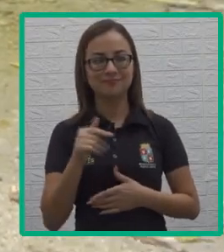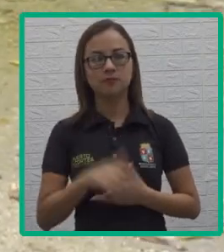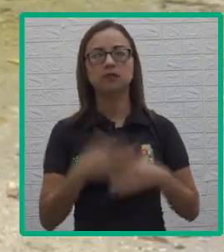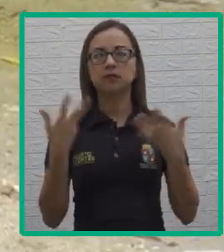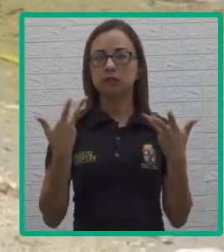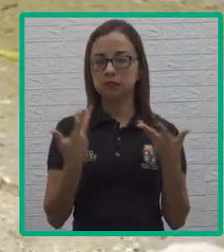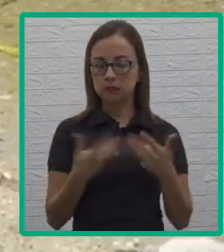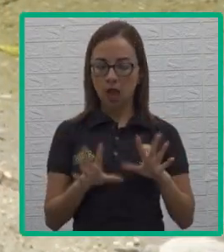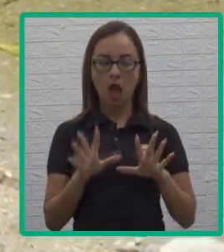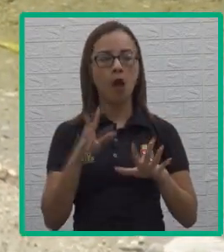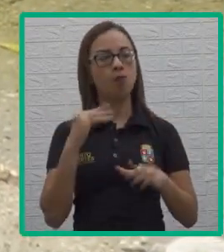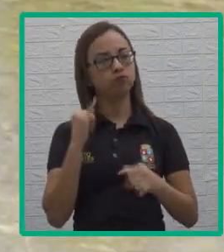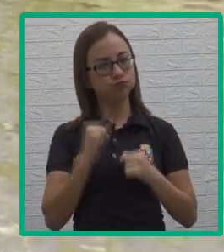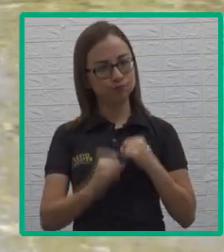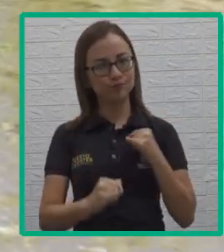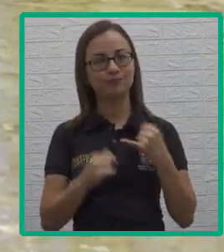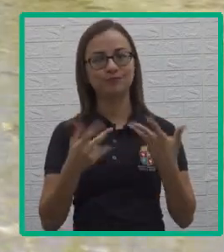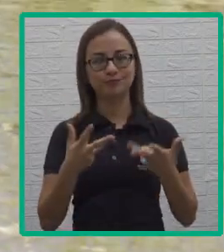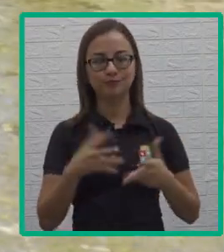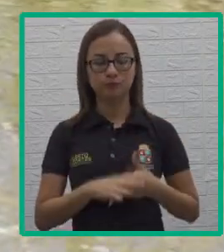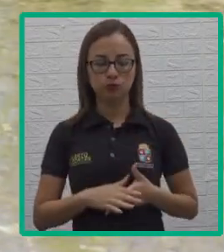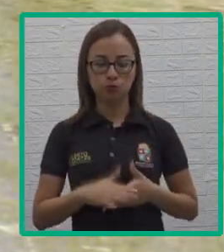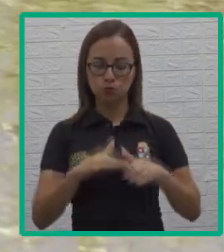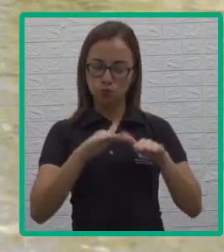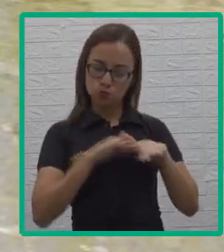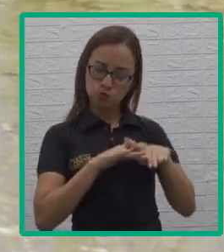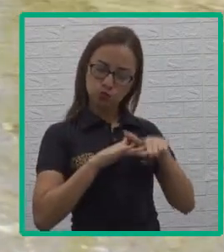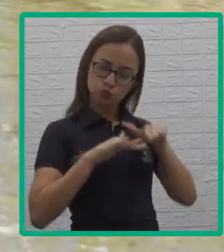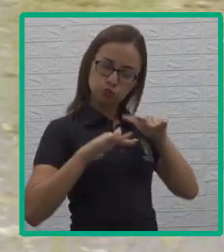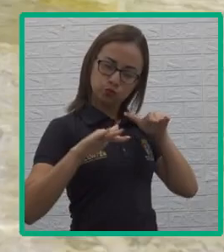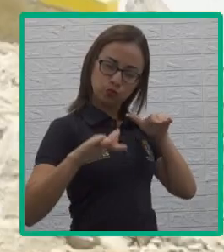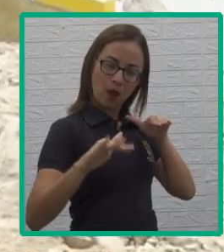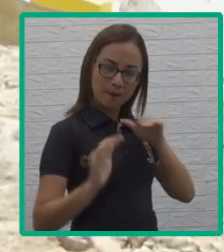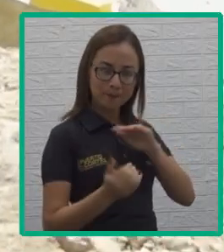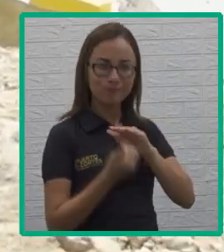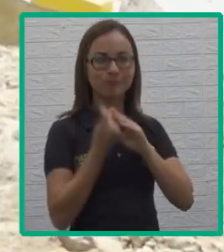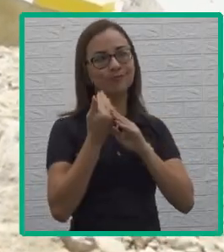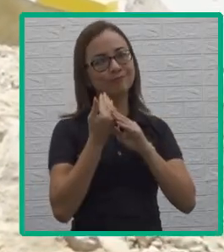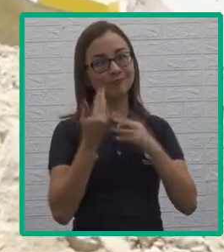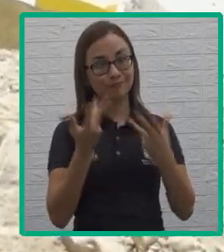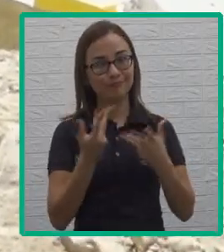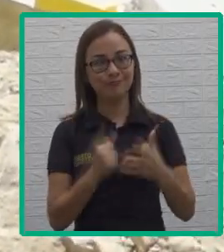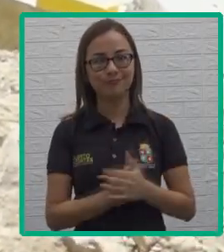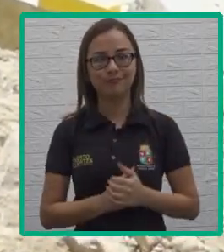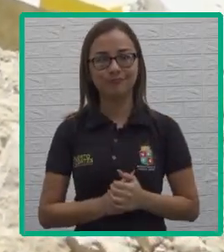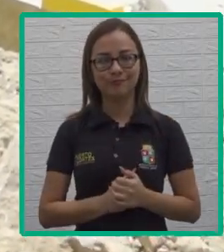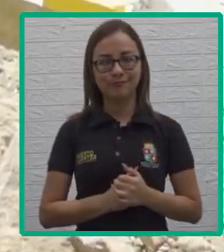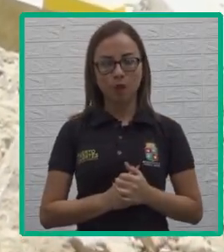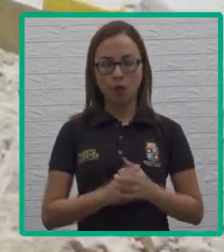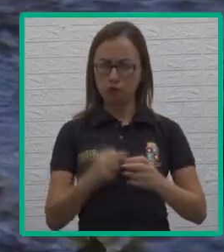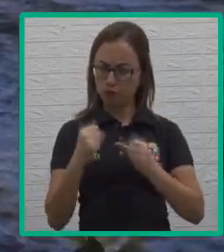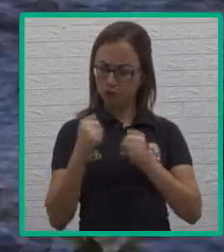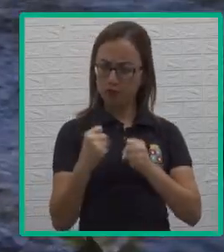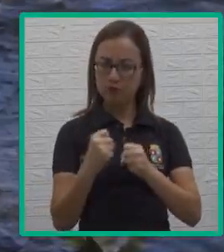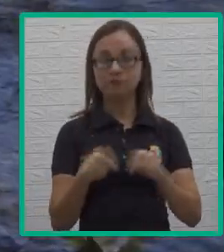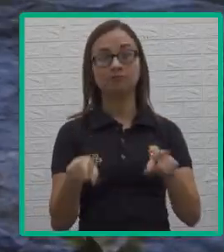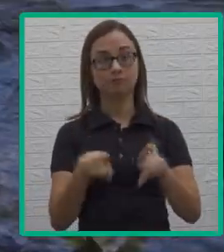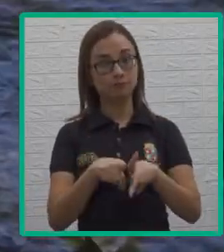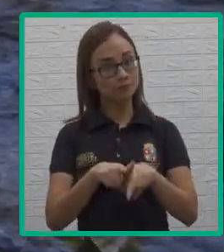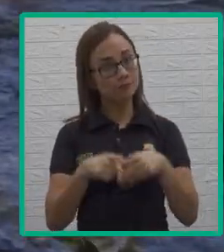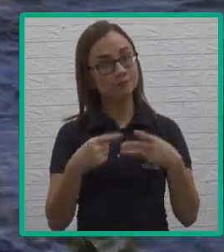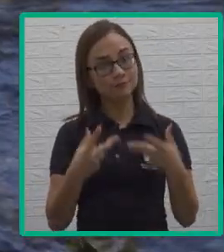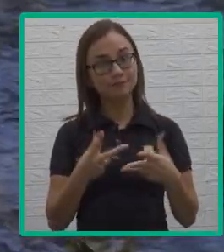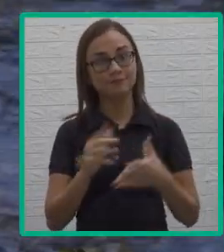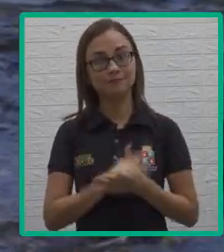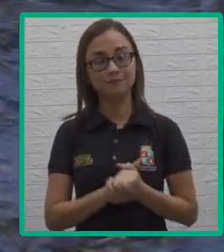Hoy lo estamos ya haciendo realidad, un vado aéreo totalmente renovado, totalmente